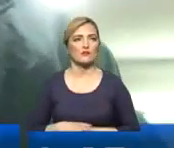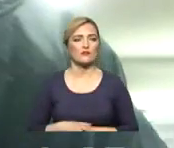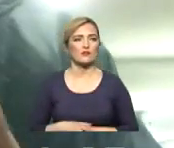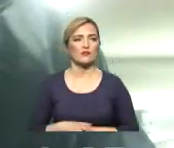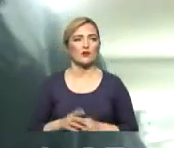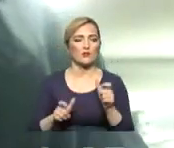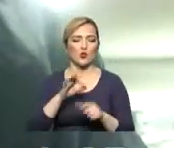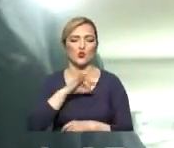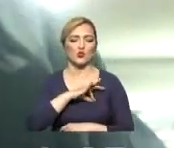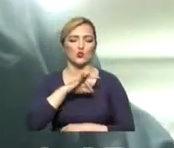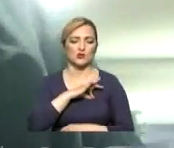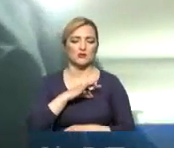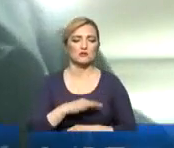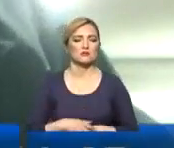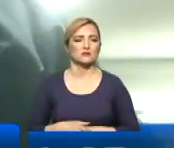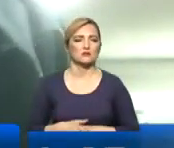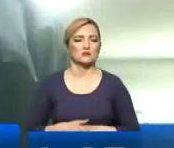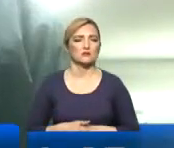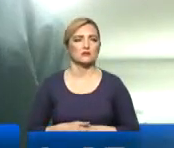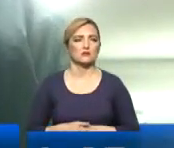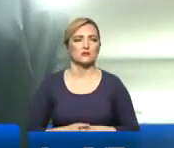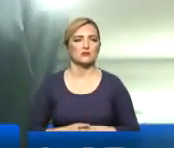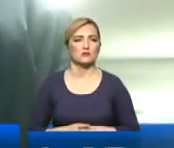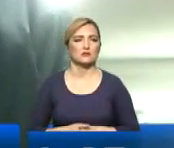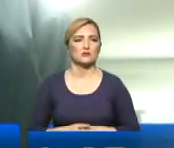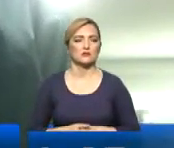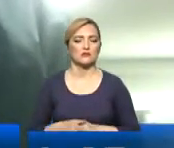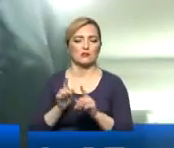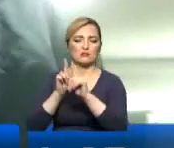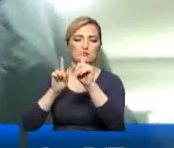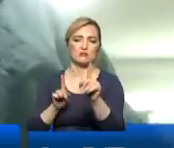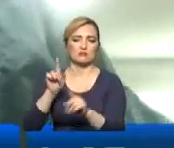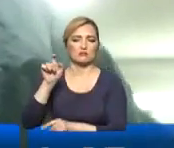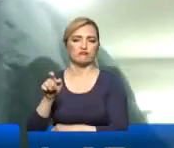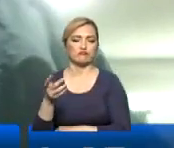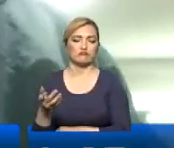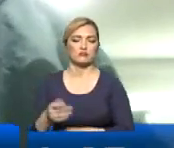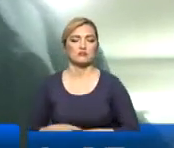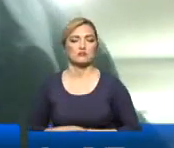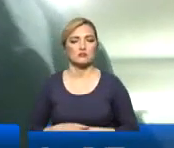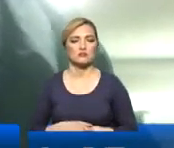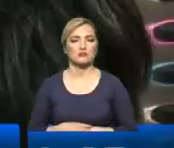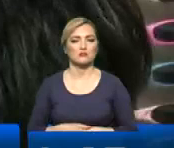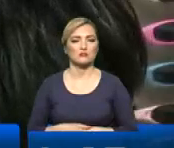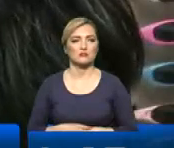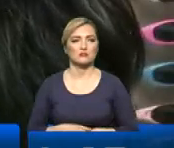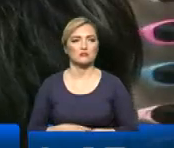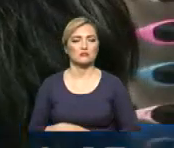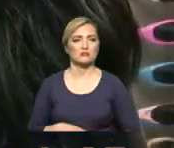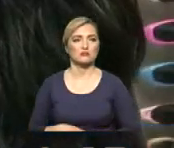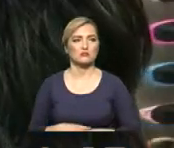vayan concientizándose y guardando su distancia, que sería lo mejor para no contagiarnos. Y